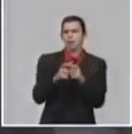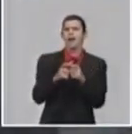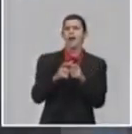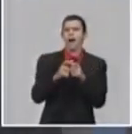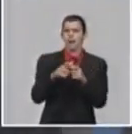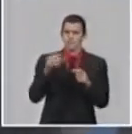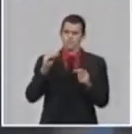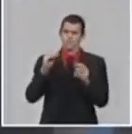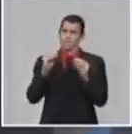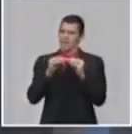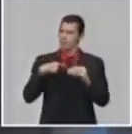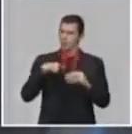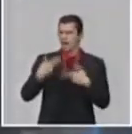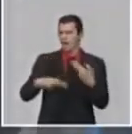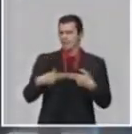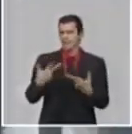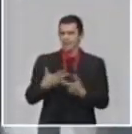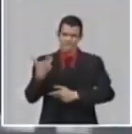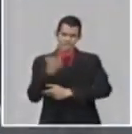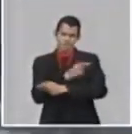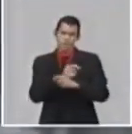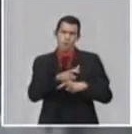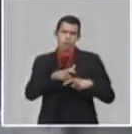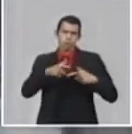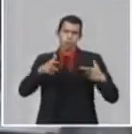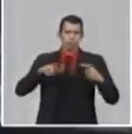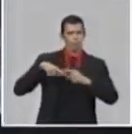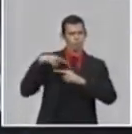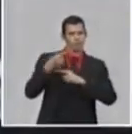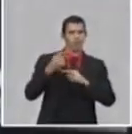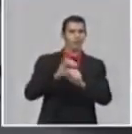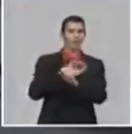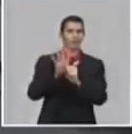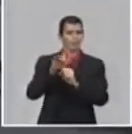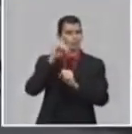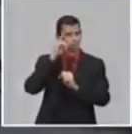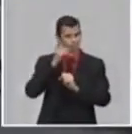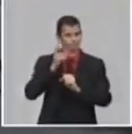con problemas de inmunodepresión, con estos pacientes vulnerables que habíamos mencionado.